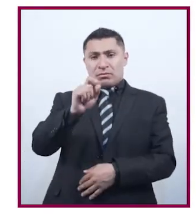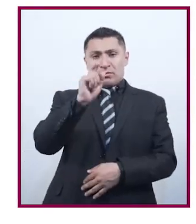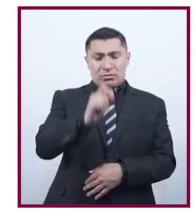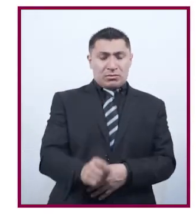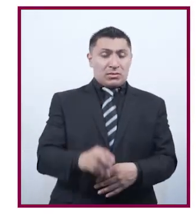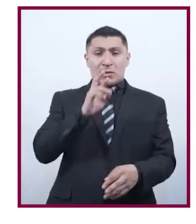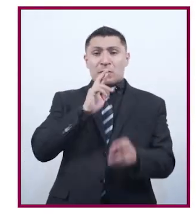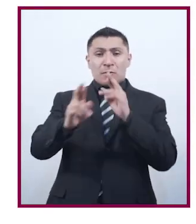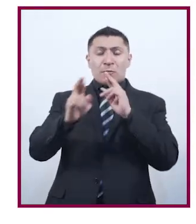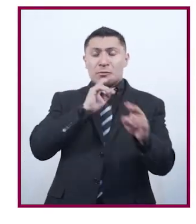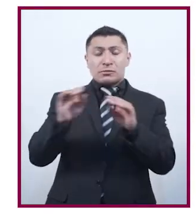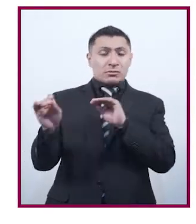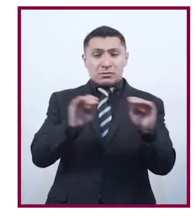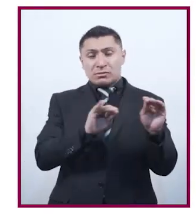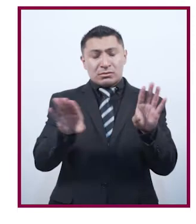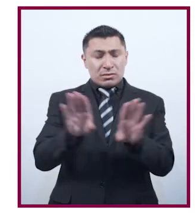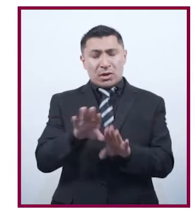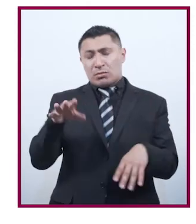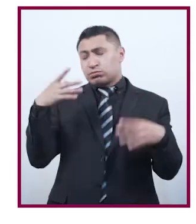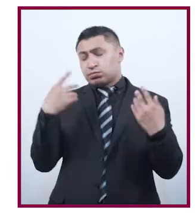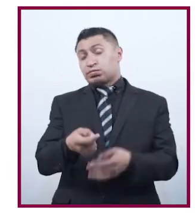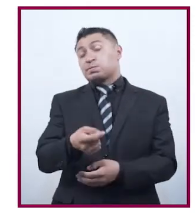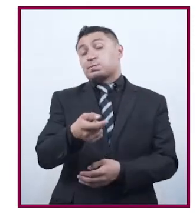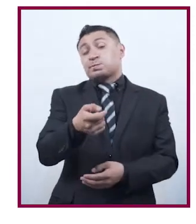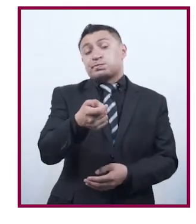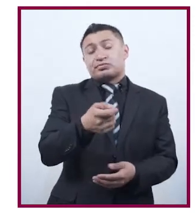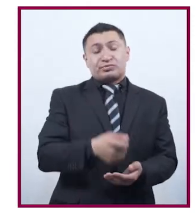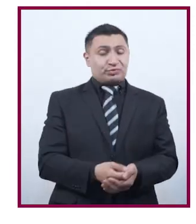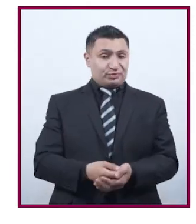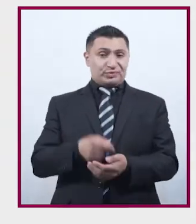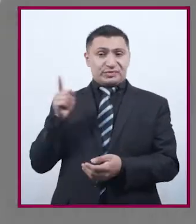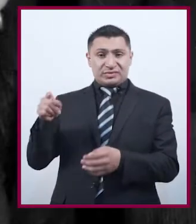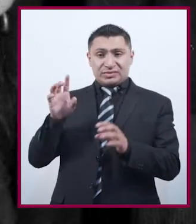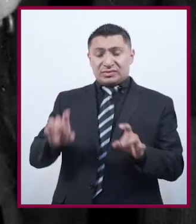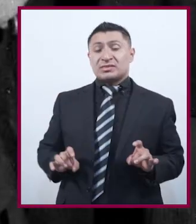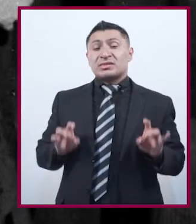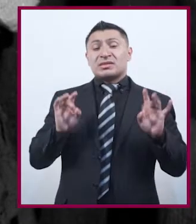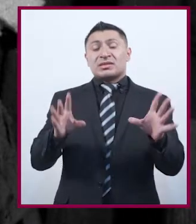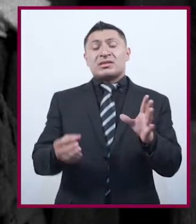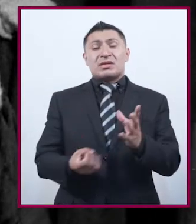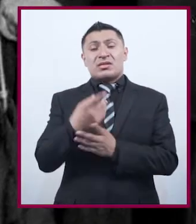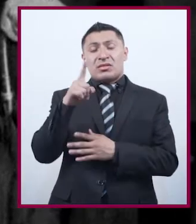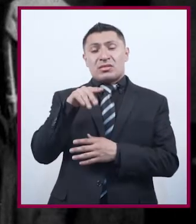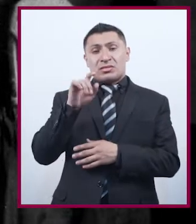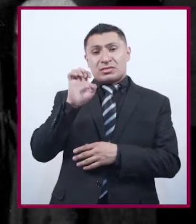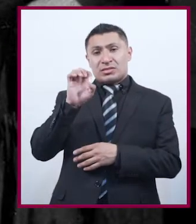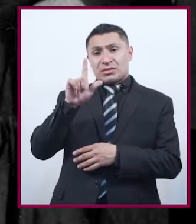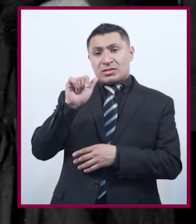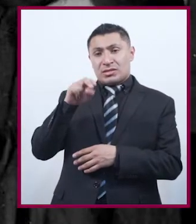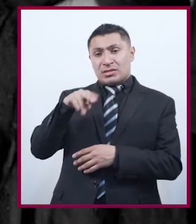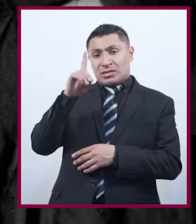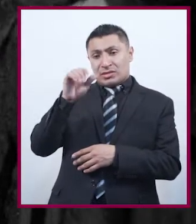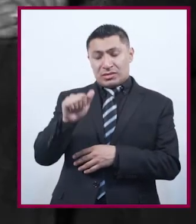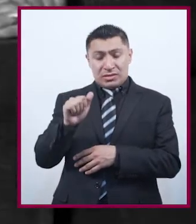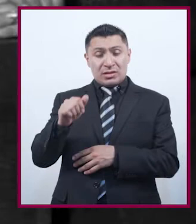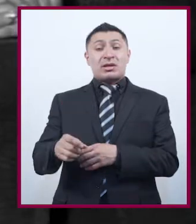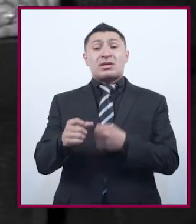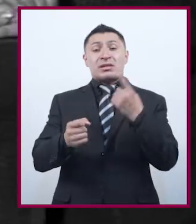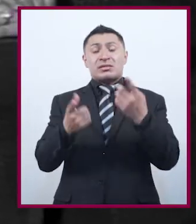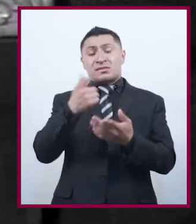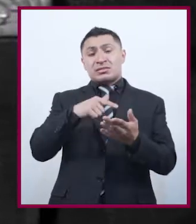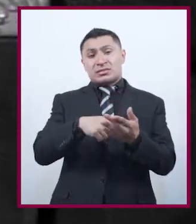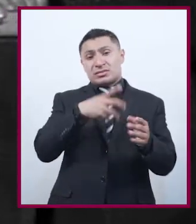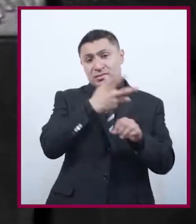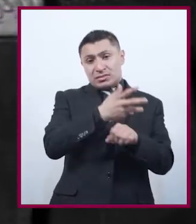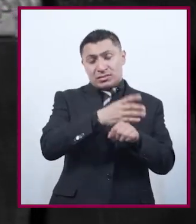inicios del siglo XX, los resultados del movimiento eran aún escasos. Solo en Australia, Nueva Zelanda y en algunas